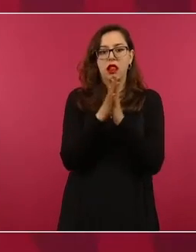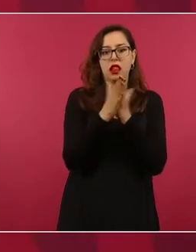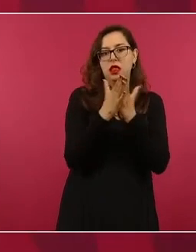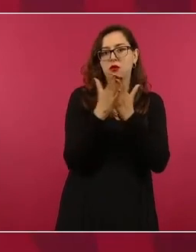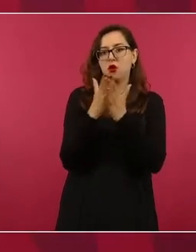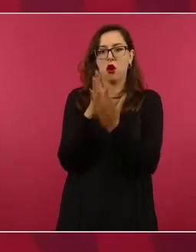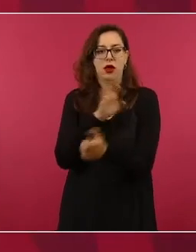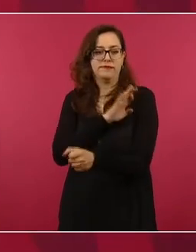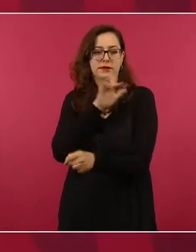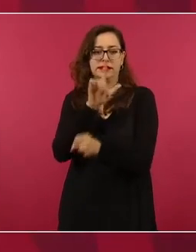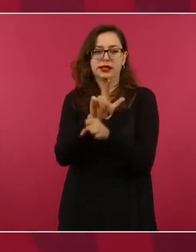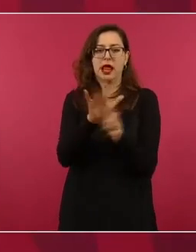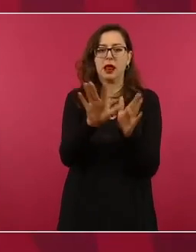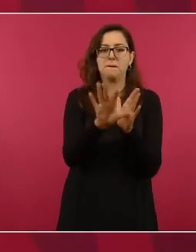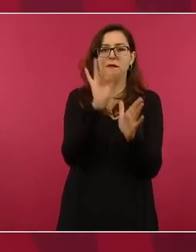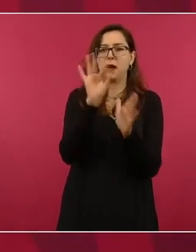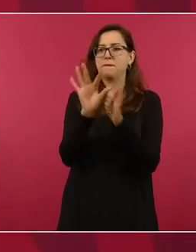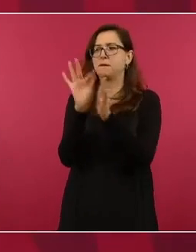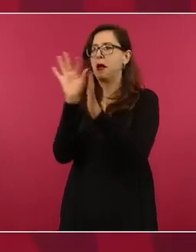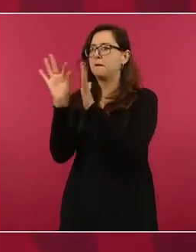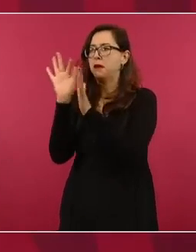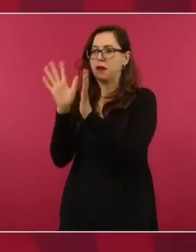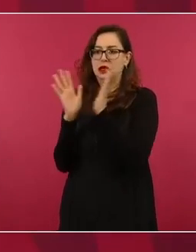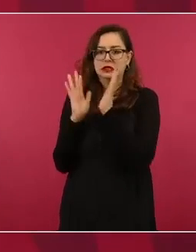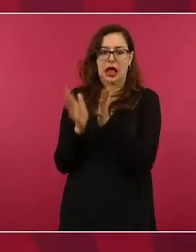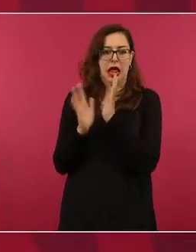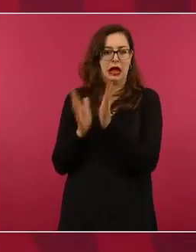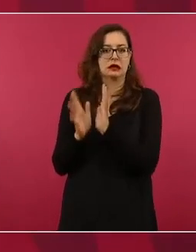básica para que no tenga yo que estar saliendo.